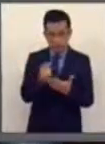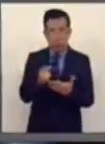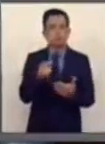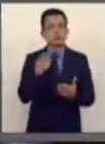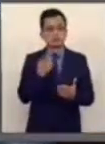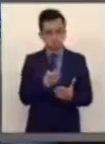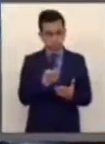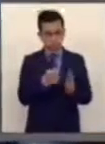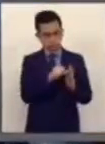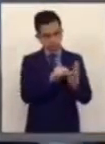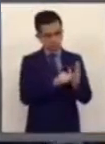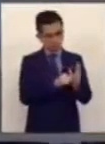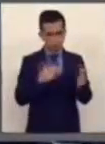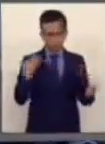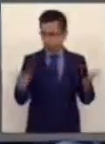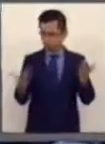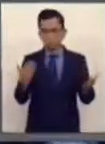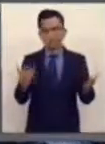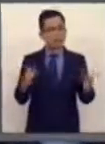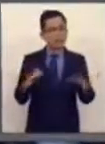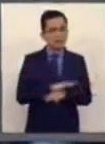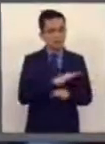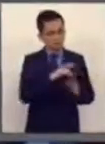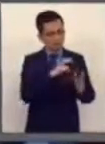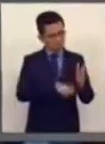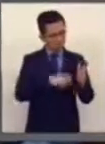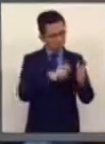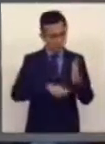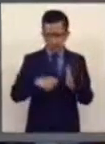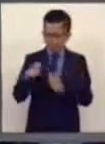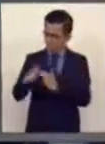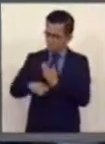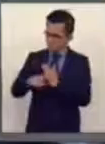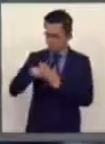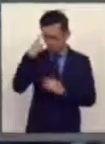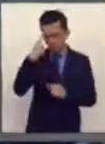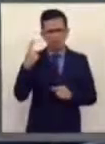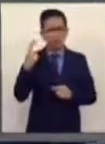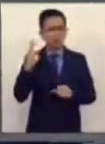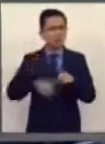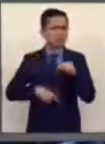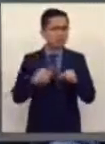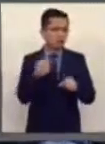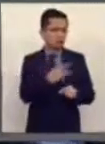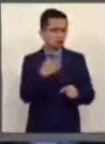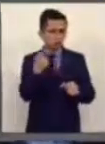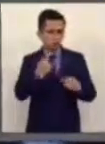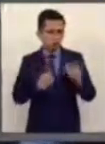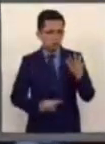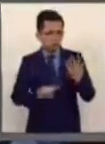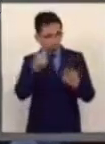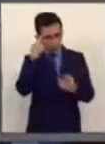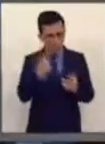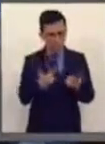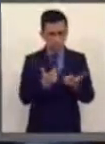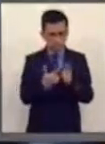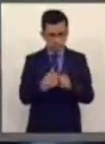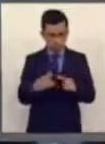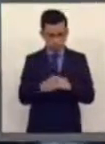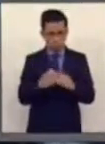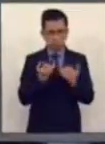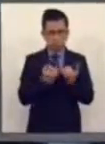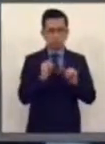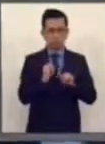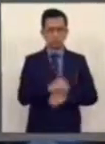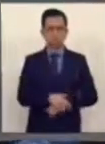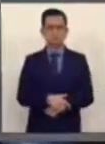ambos artículos para cambiar varios de los requisitos que deben cubrir estos consejeros independientes.